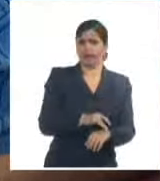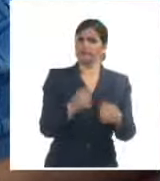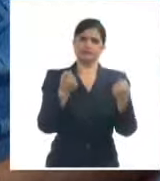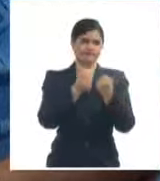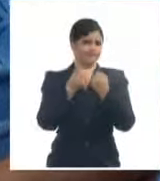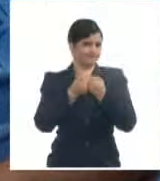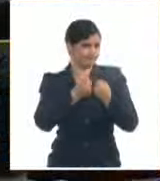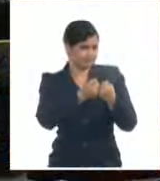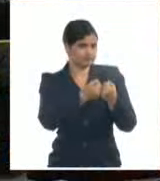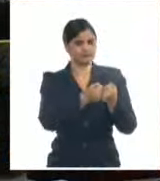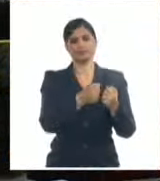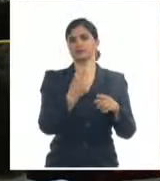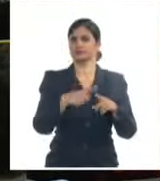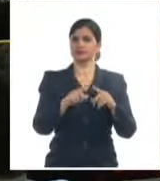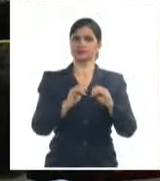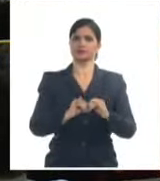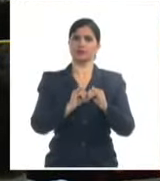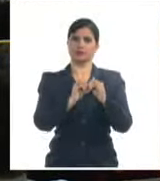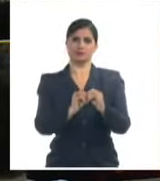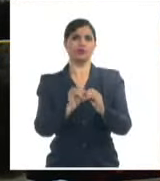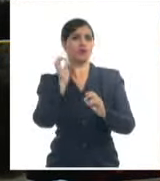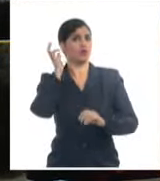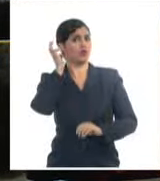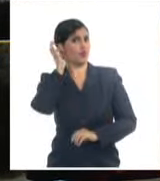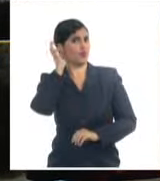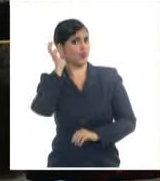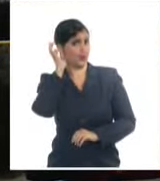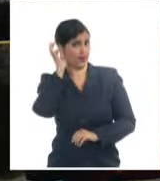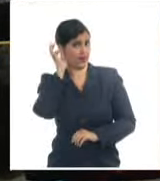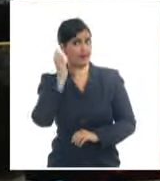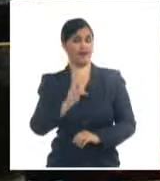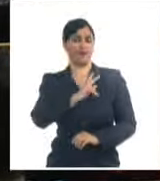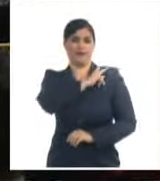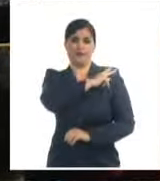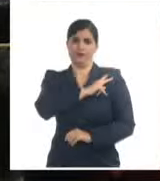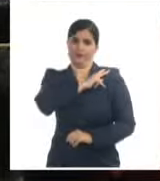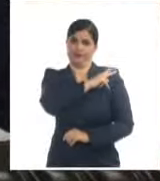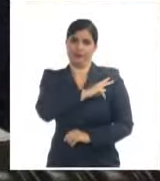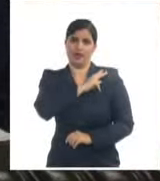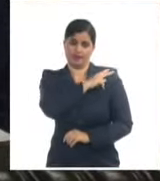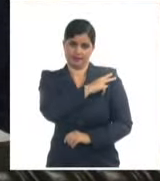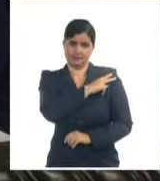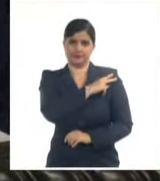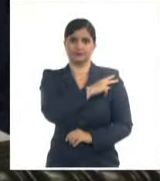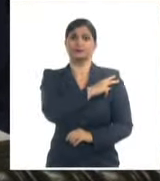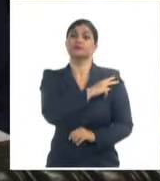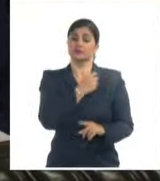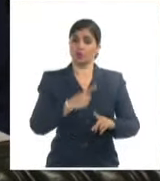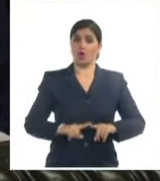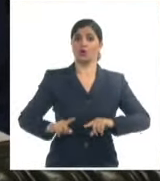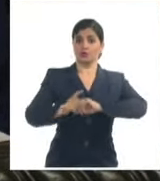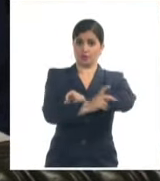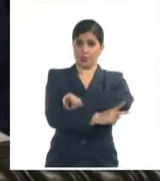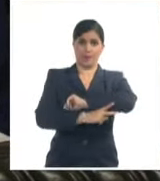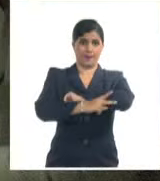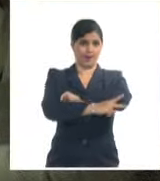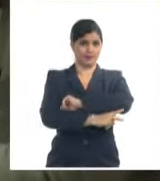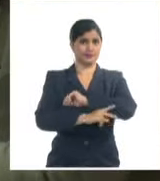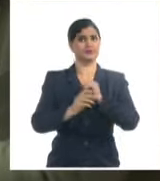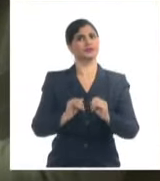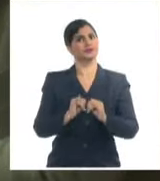cubano de noticias, la experta independiente sobre deuda externa y derechos humanos, Atiya Waris,